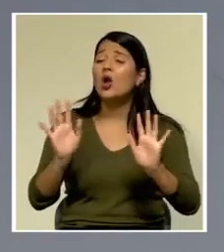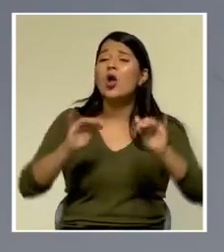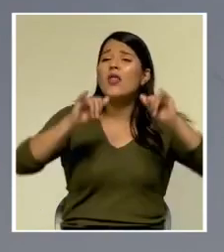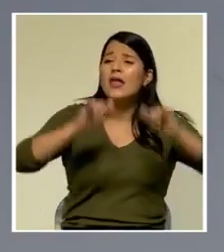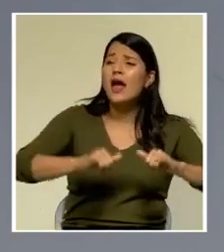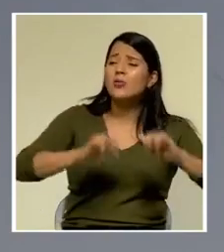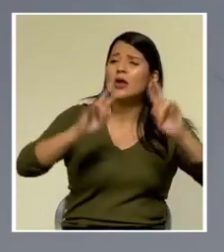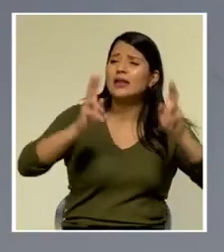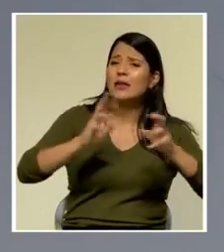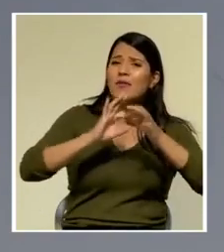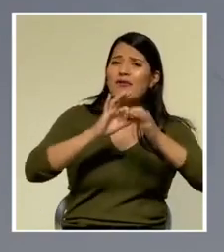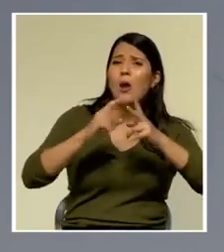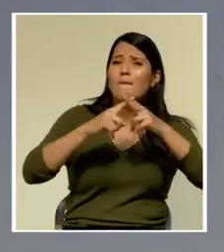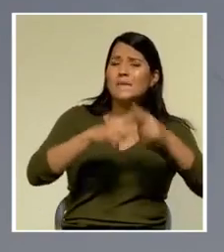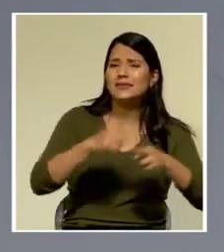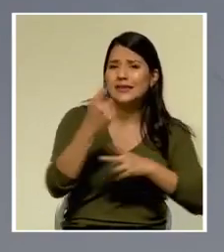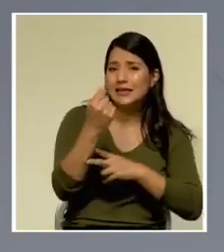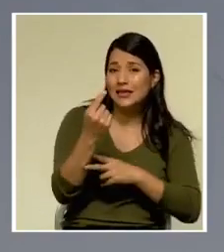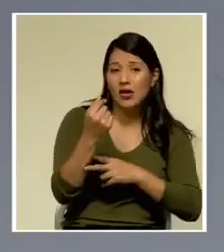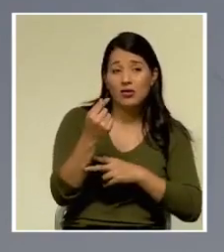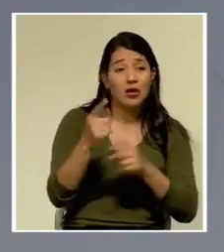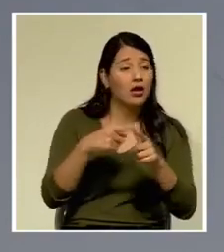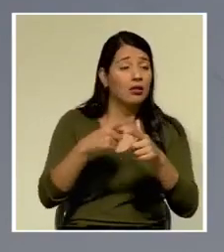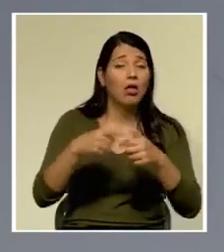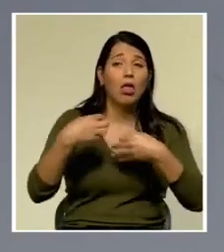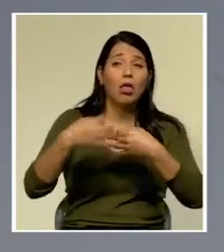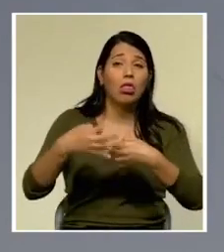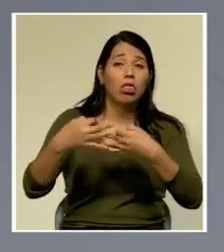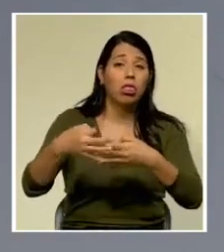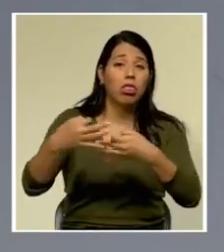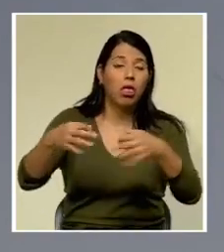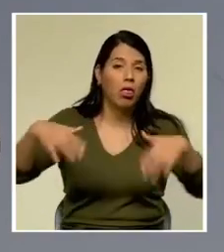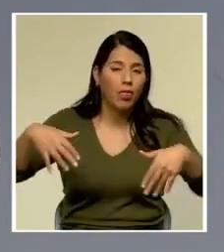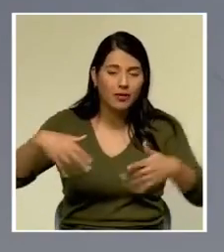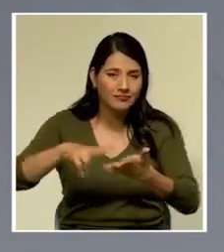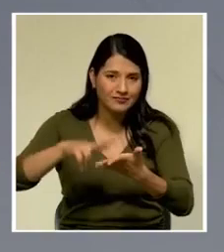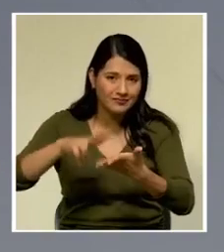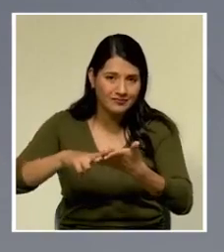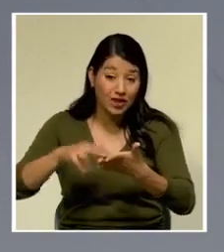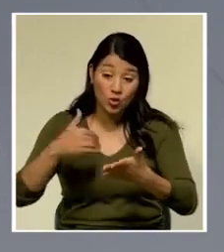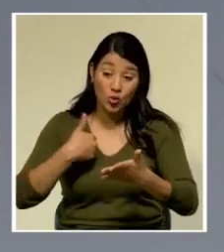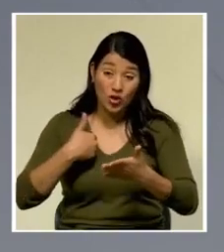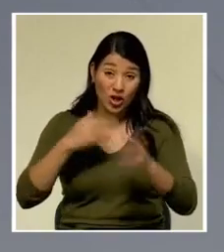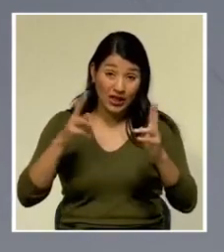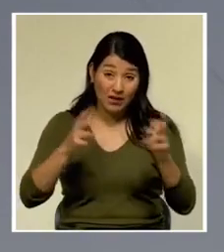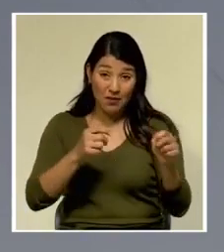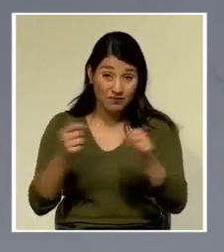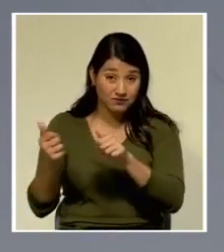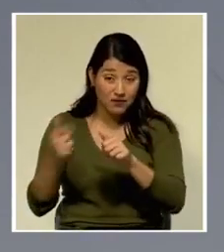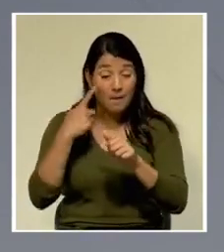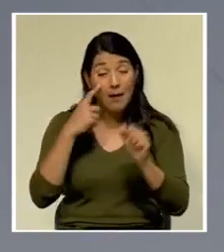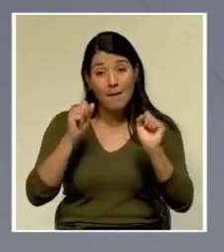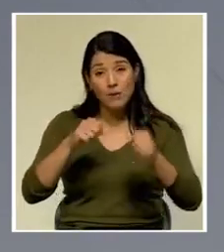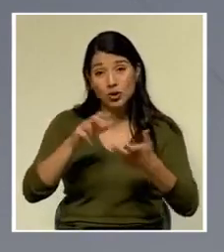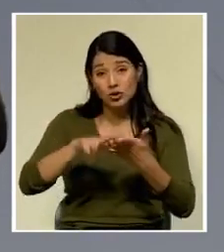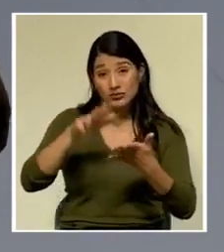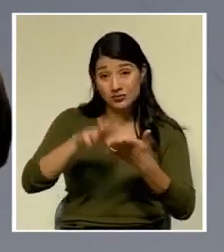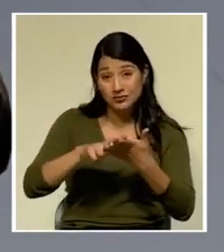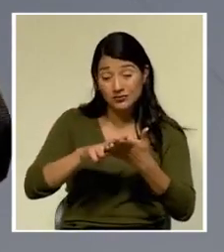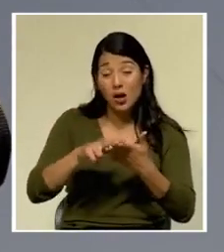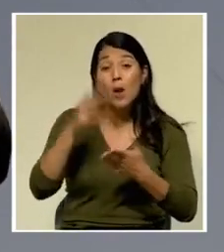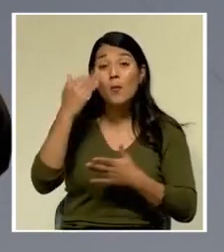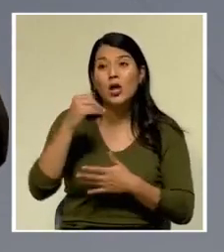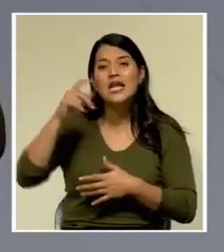Código Electoral. Sirve que la persona ciudadana en Costa Rica sea o seamos ignorantes no solamente de en